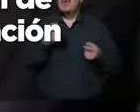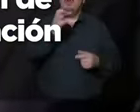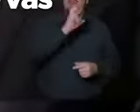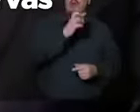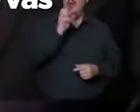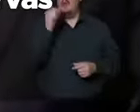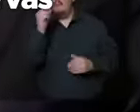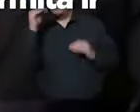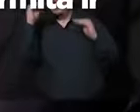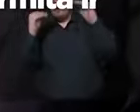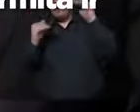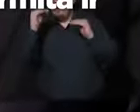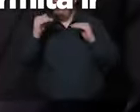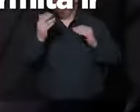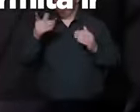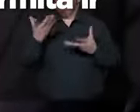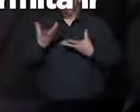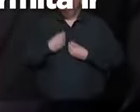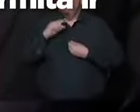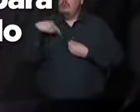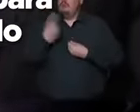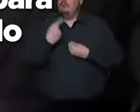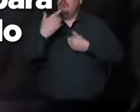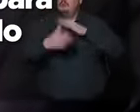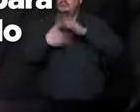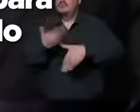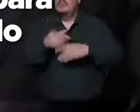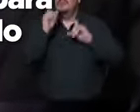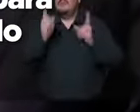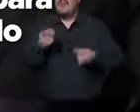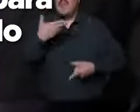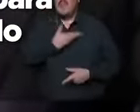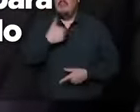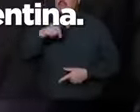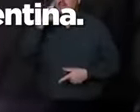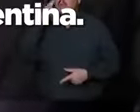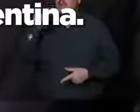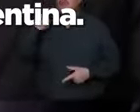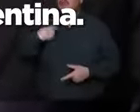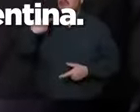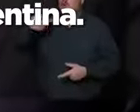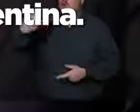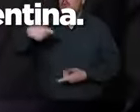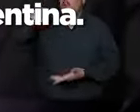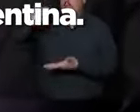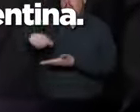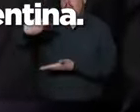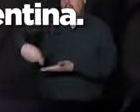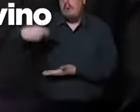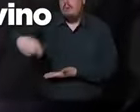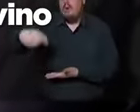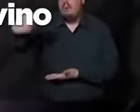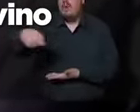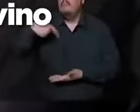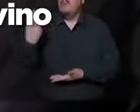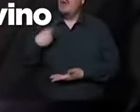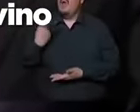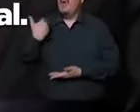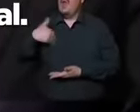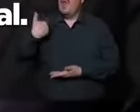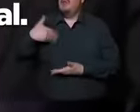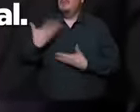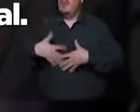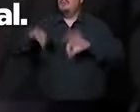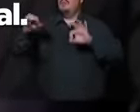acumulación de reservas que nos permita ir pagándole al fondo para sacarlo definitivamente de la Argentina Cada vez que el fondo